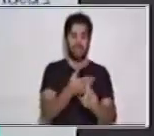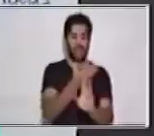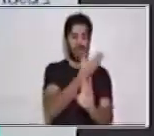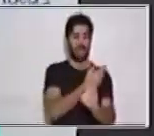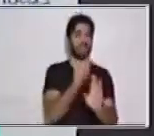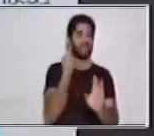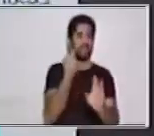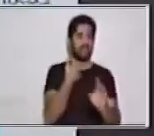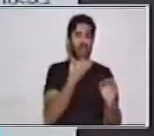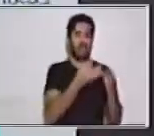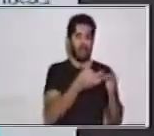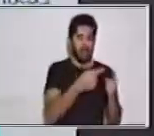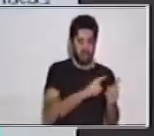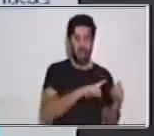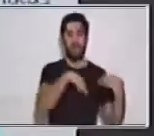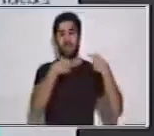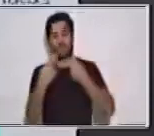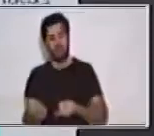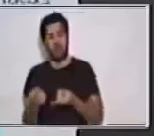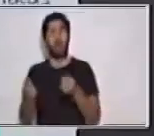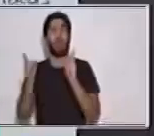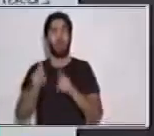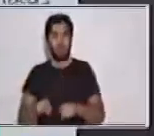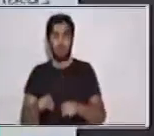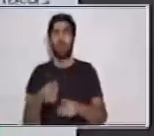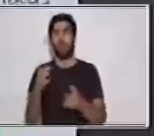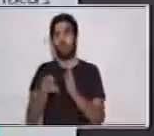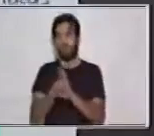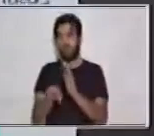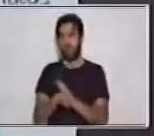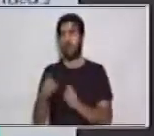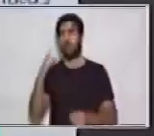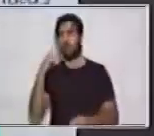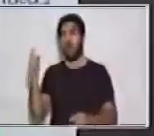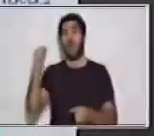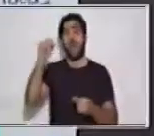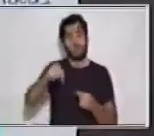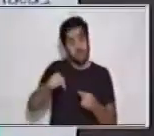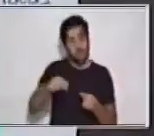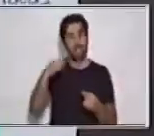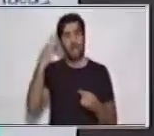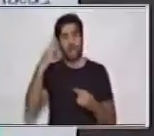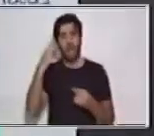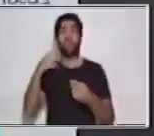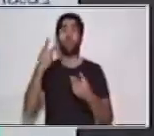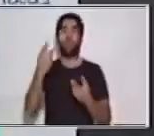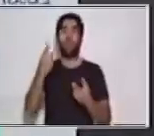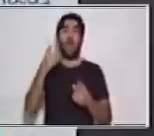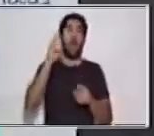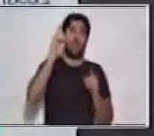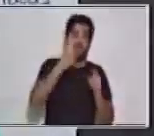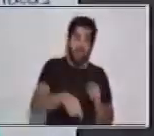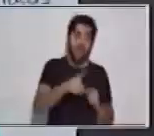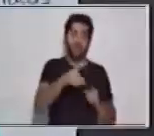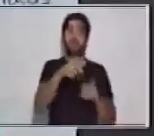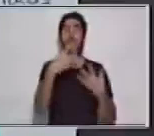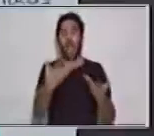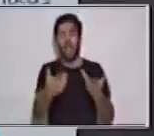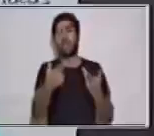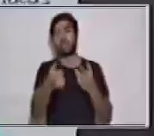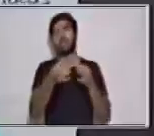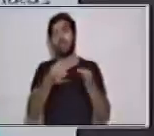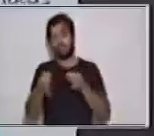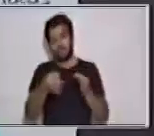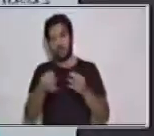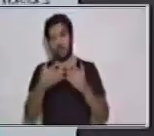acción u otro hecho. Por ejemplo, por lo tanto, por esta razón, debido a, ¿sí? Son conectores que